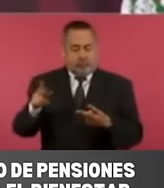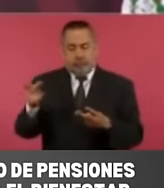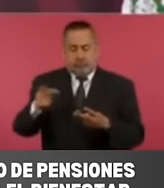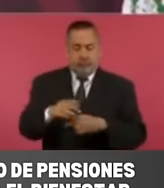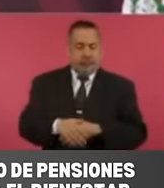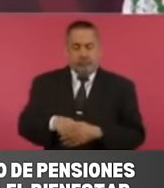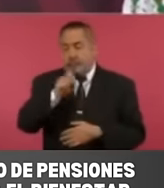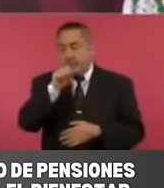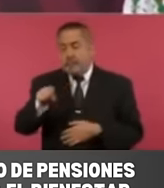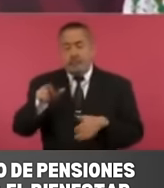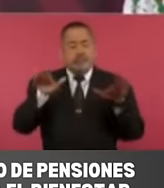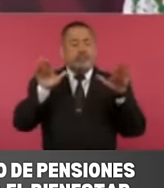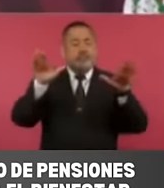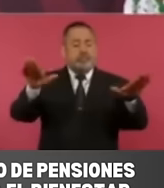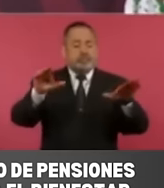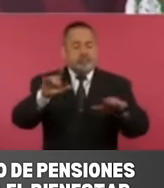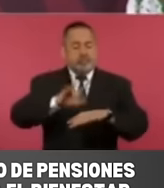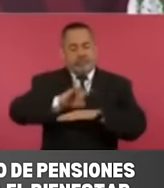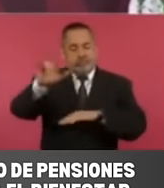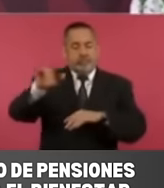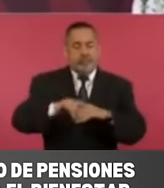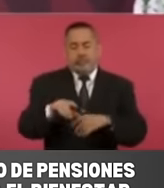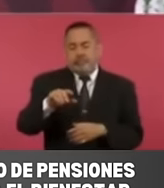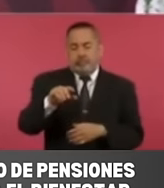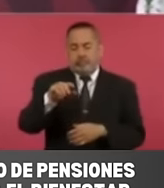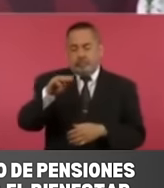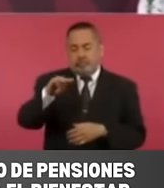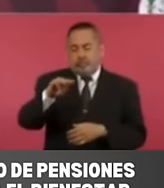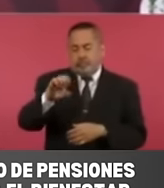La línea aérea,